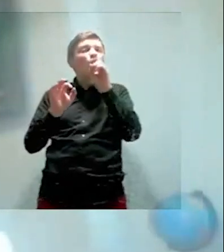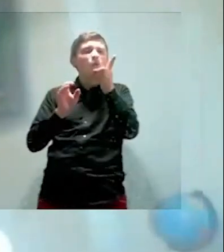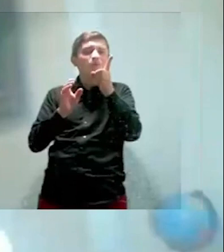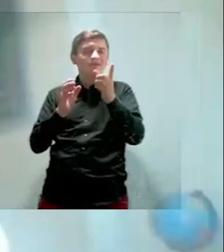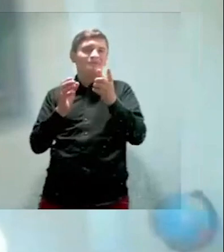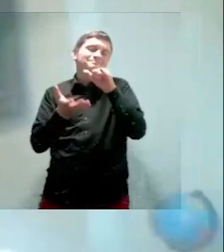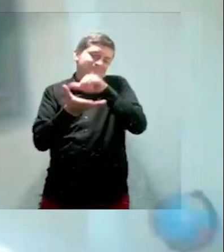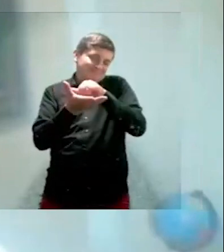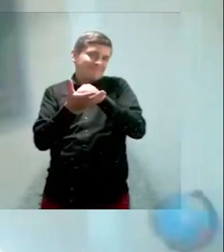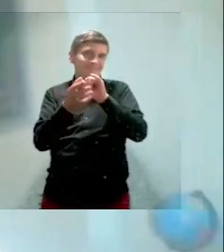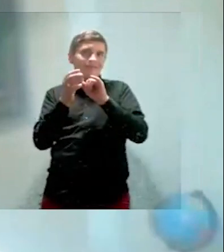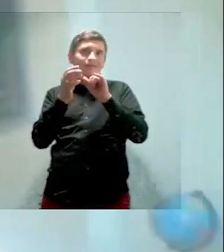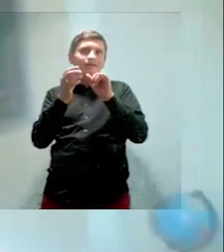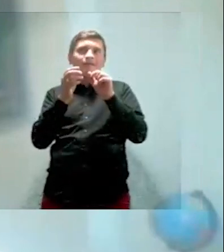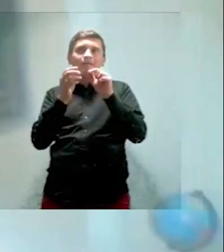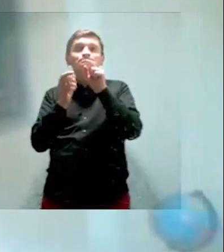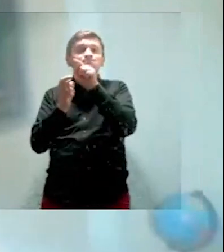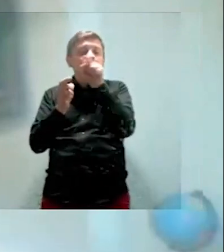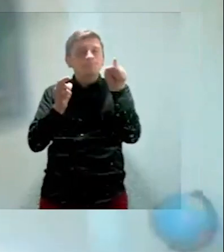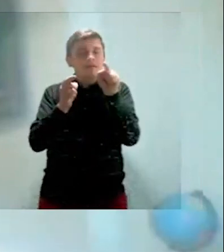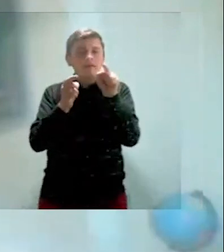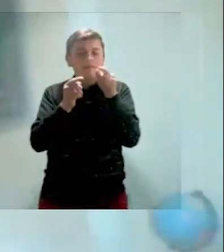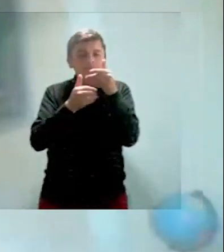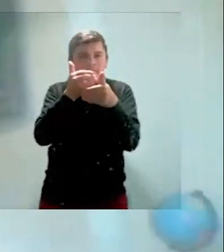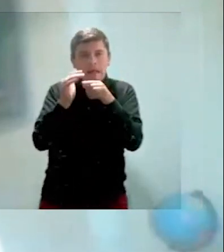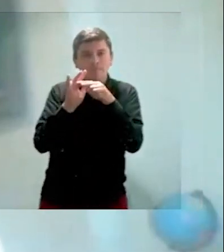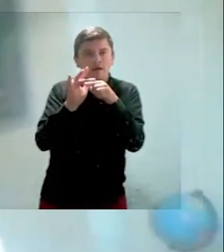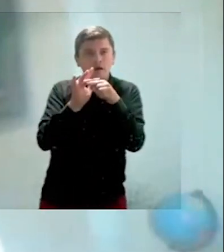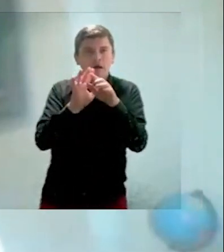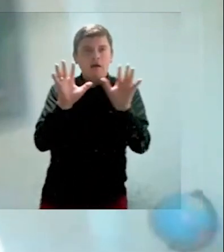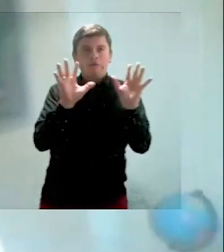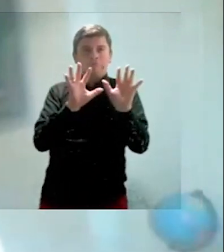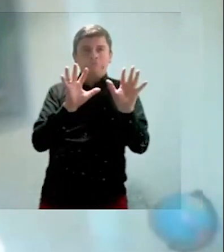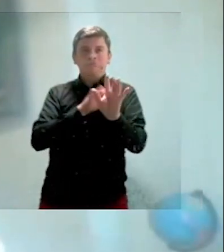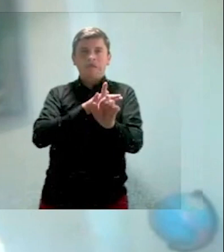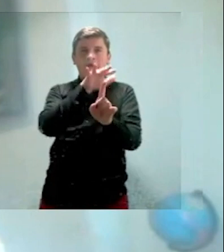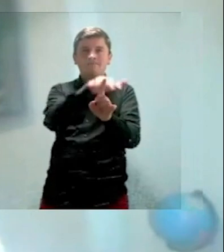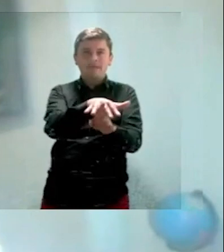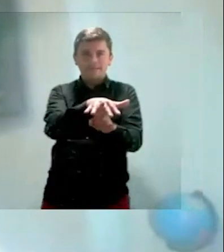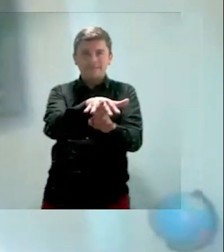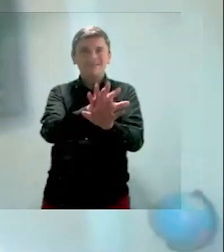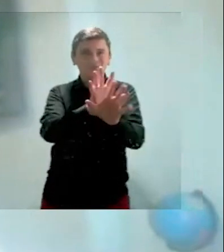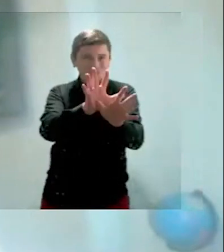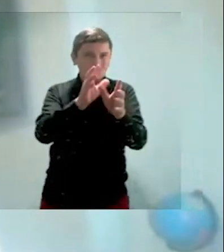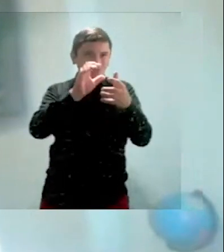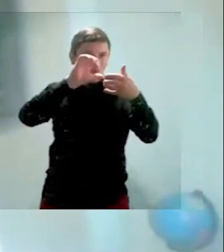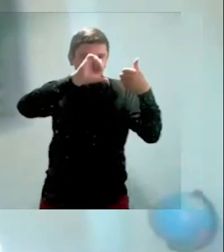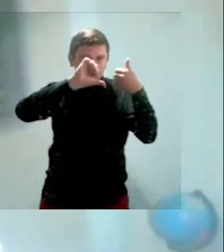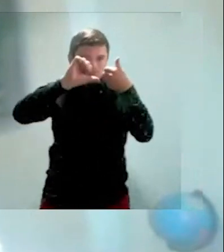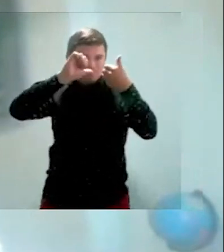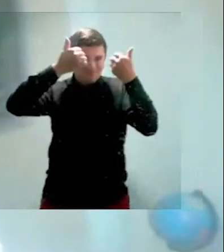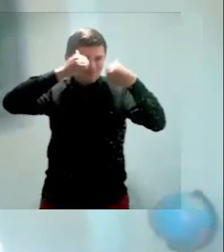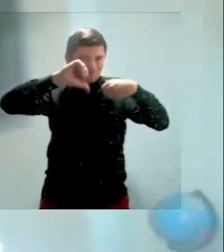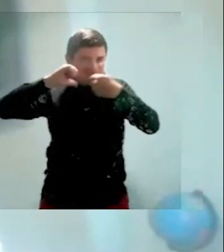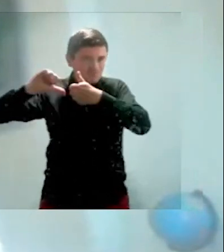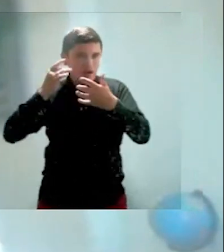una persona, por ejemplo, de la tercera edad, para tener derecho a alguna prestación